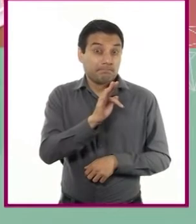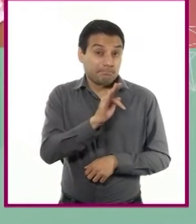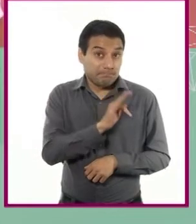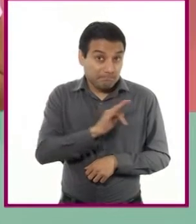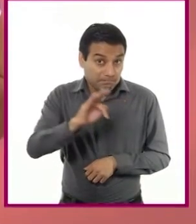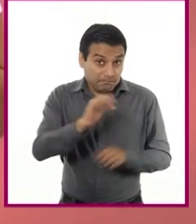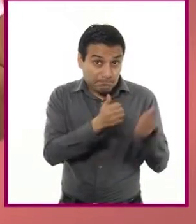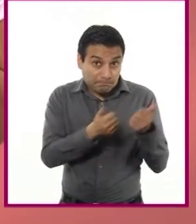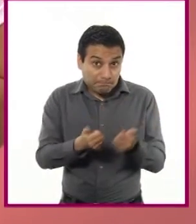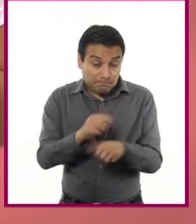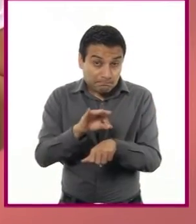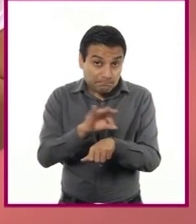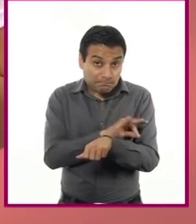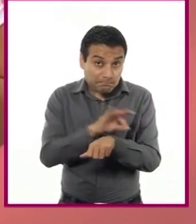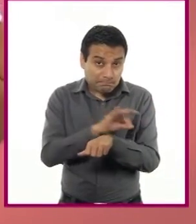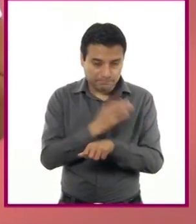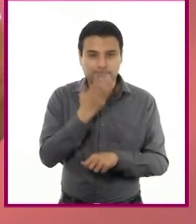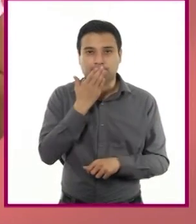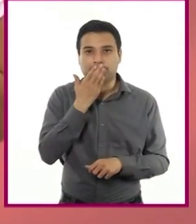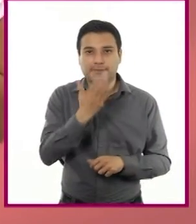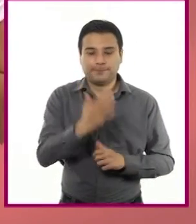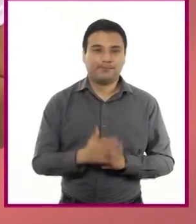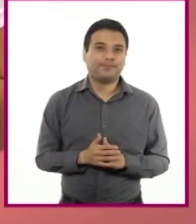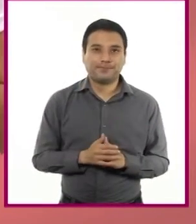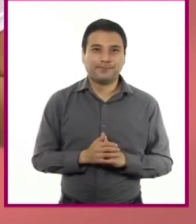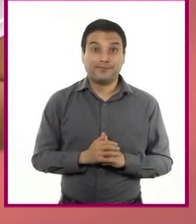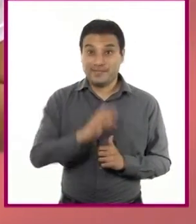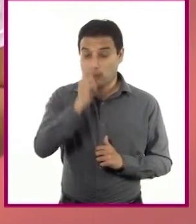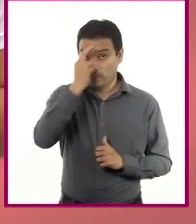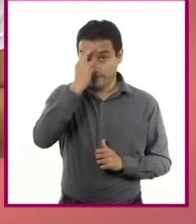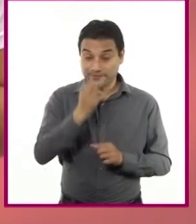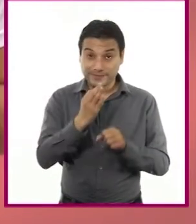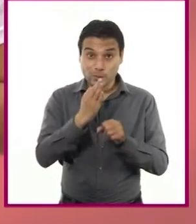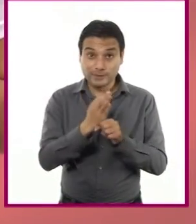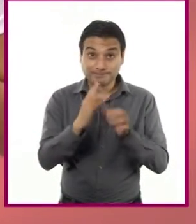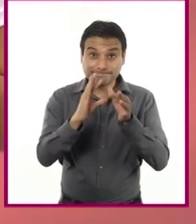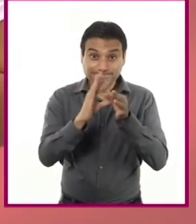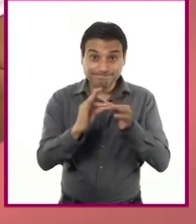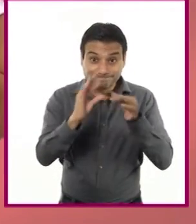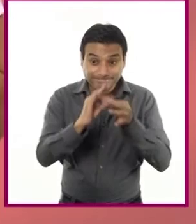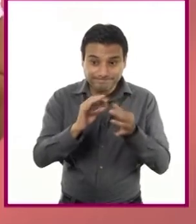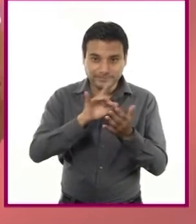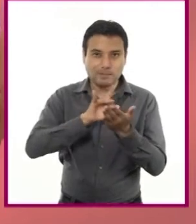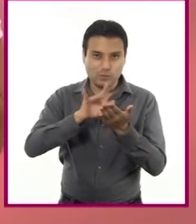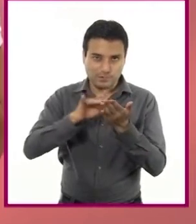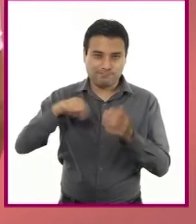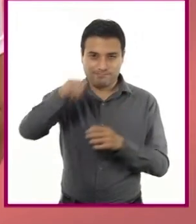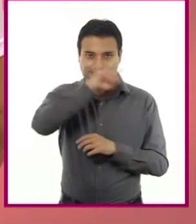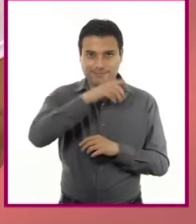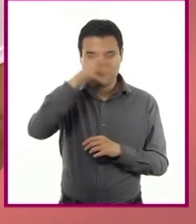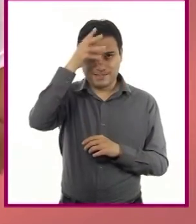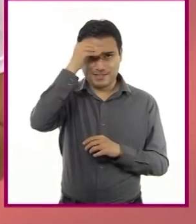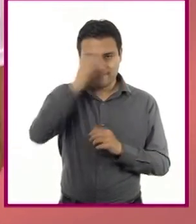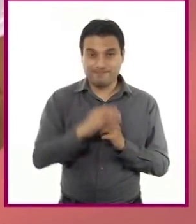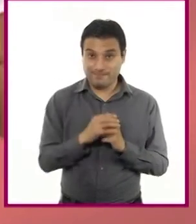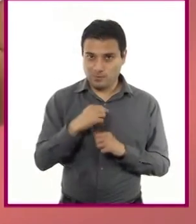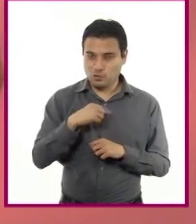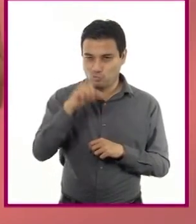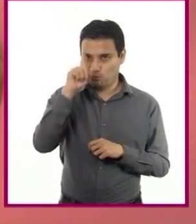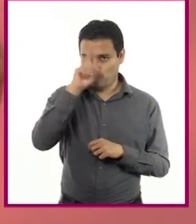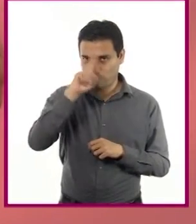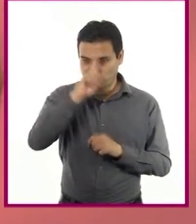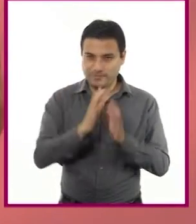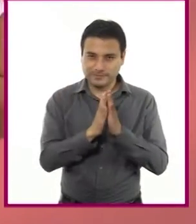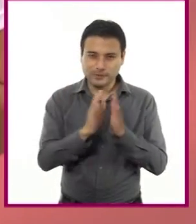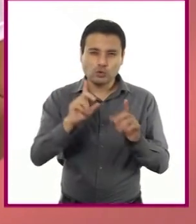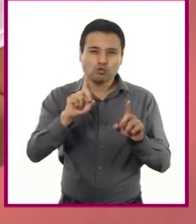regla. Recuerden que todo lo que veremos es para fortalecer su conocimiento, así que les recomiendo llevar un registro de